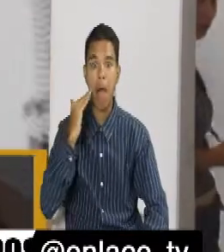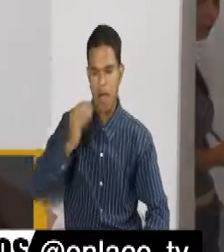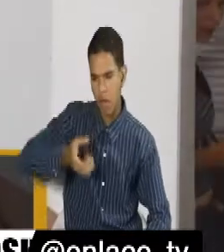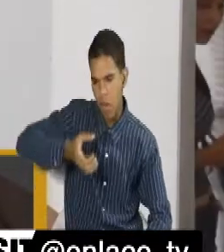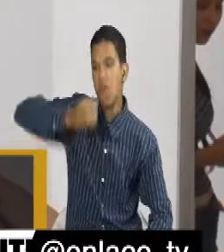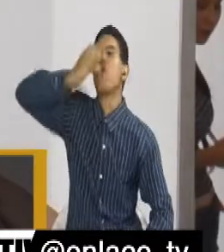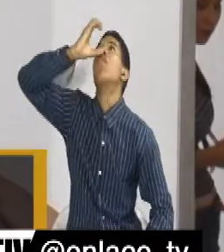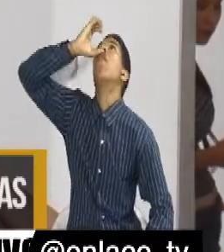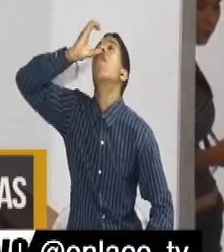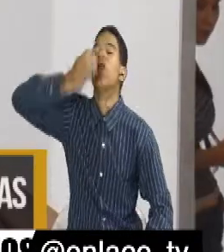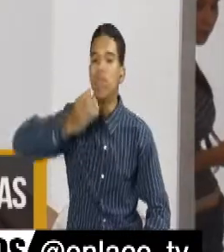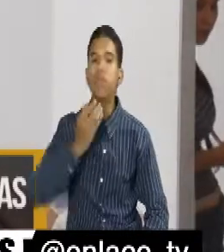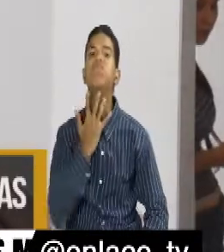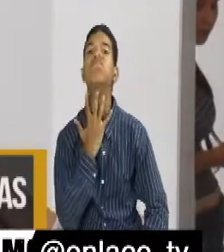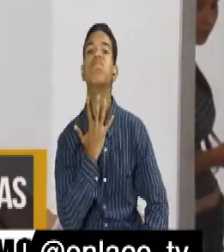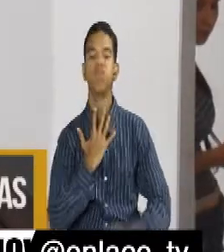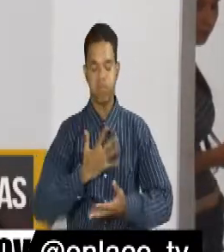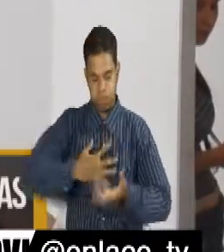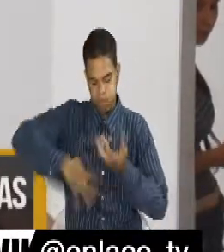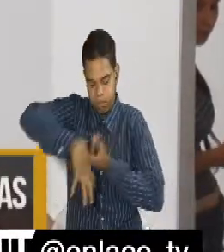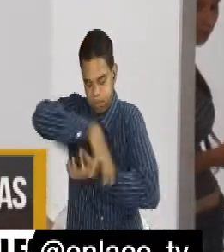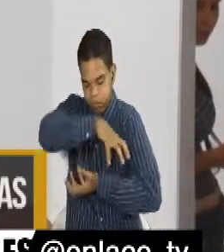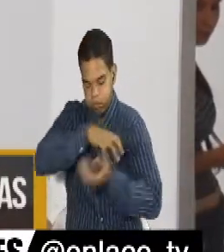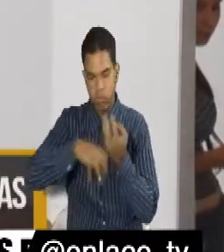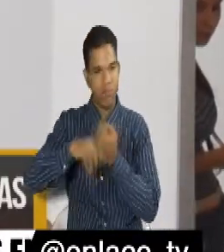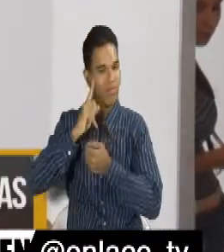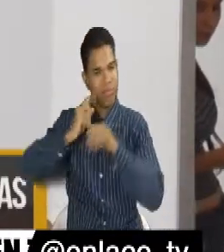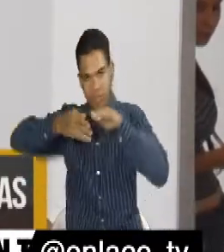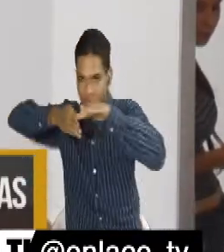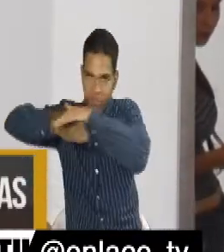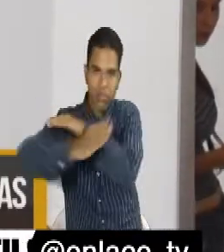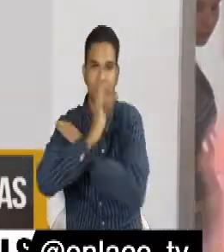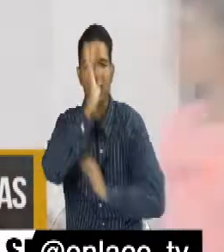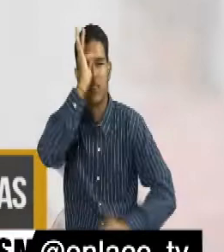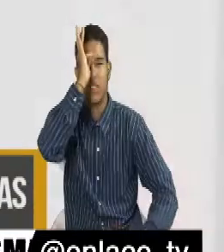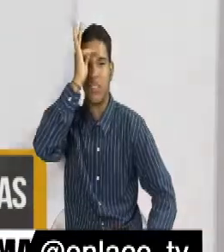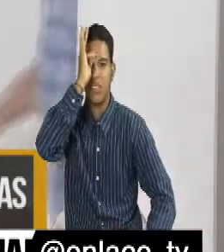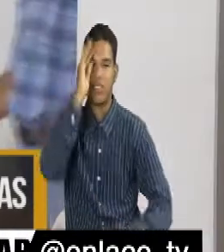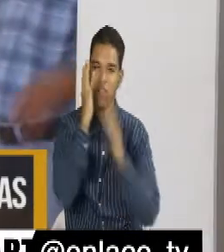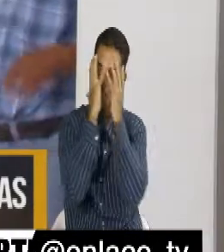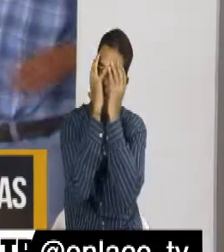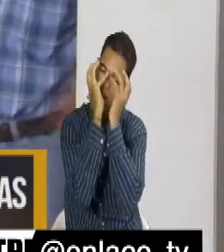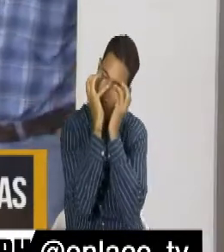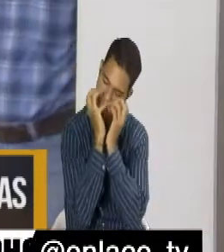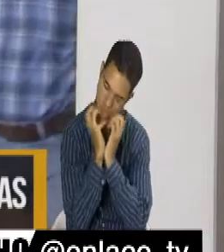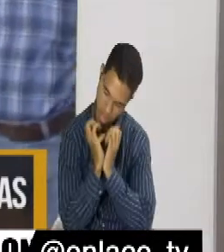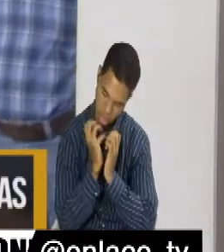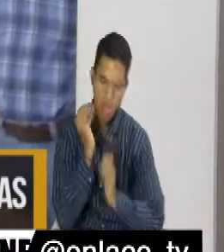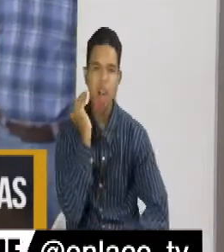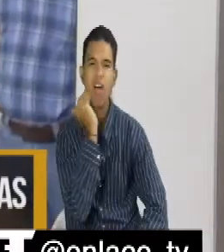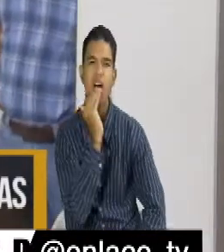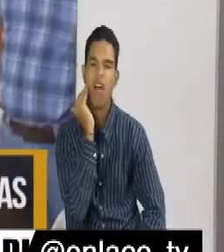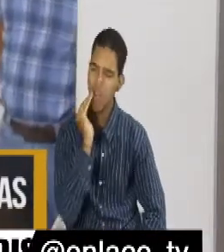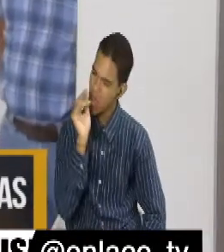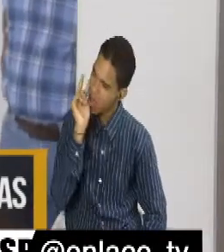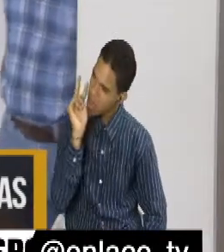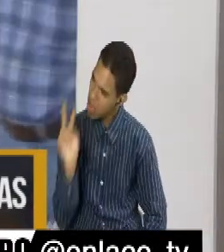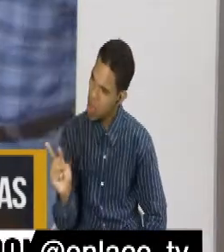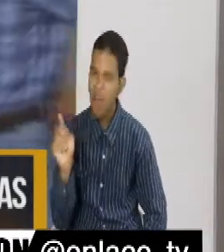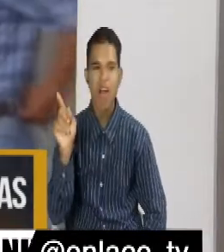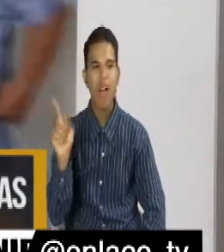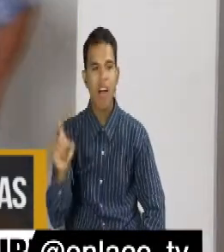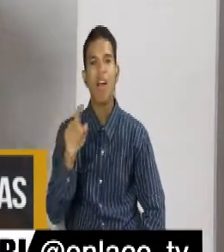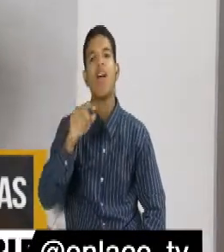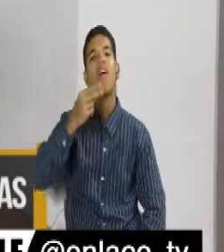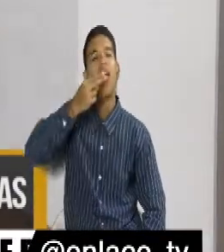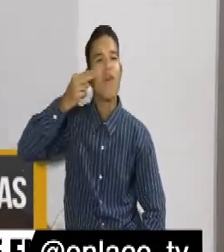de ratas. Ella lo consume y entra aquí con un cuadro depresivo. Bueno, ella entra en un estado de intoxicación por la ingesta